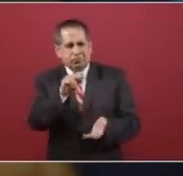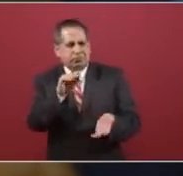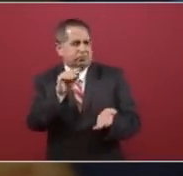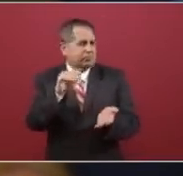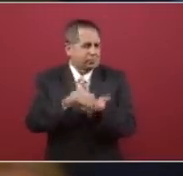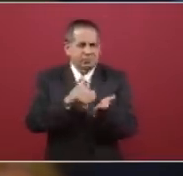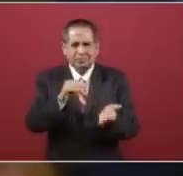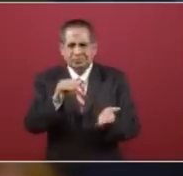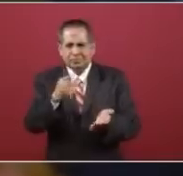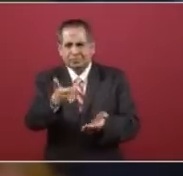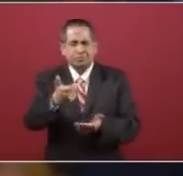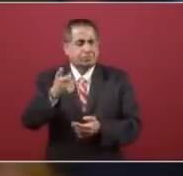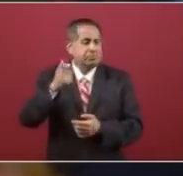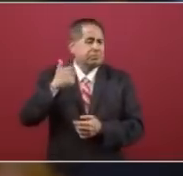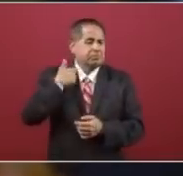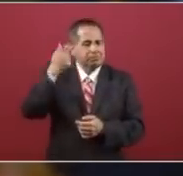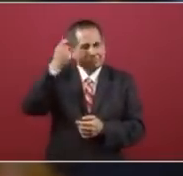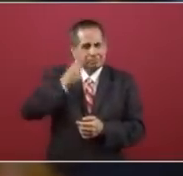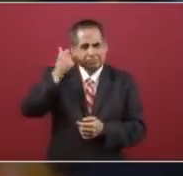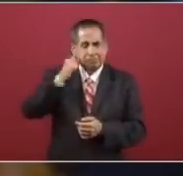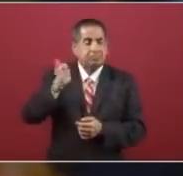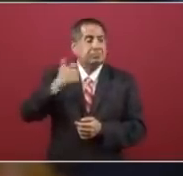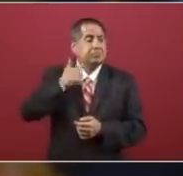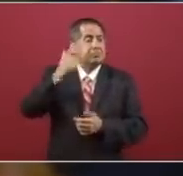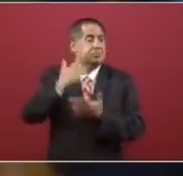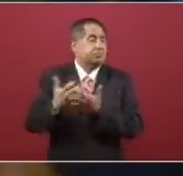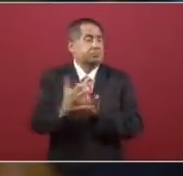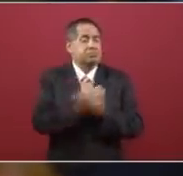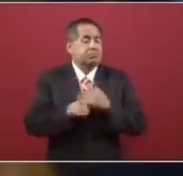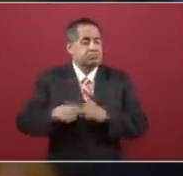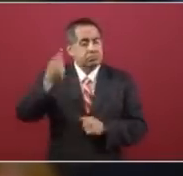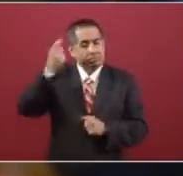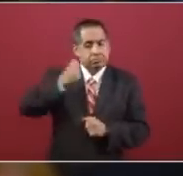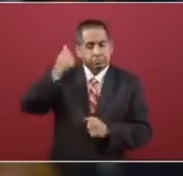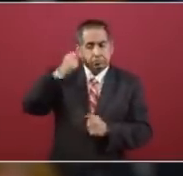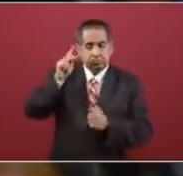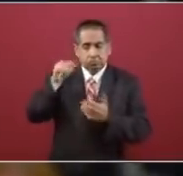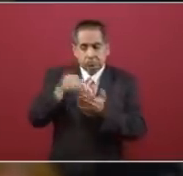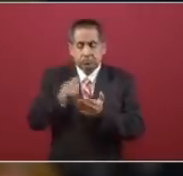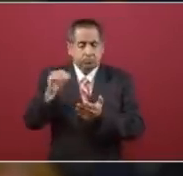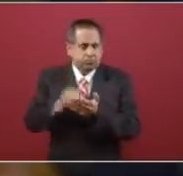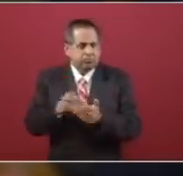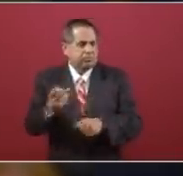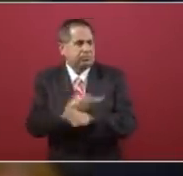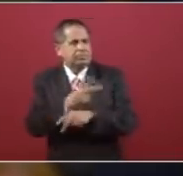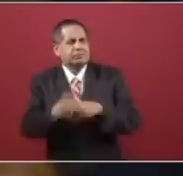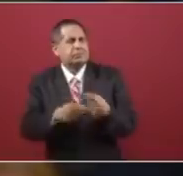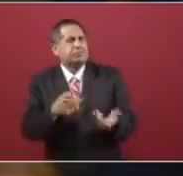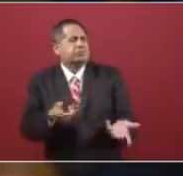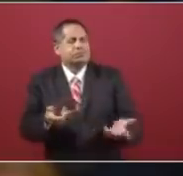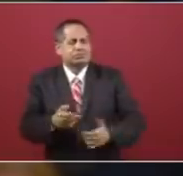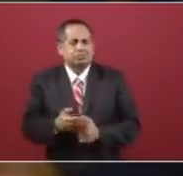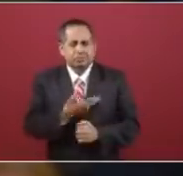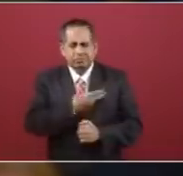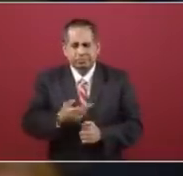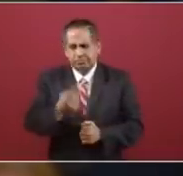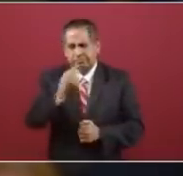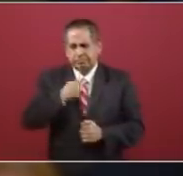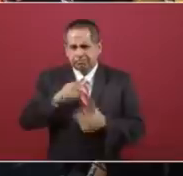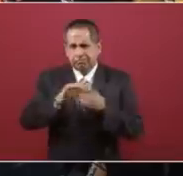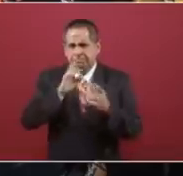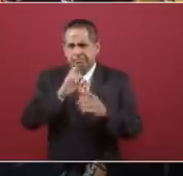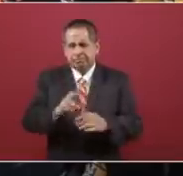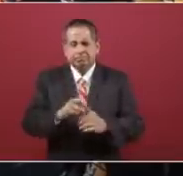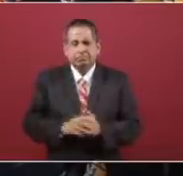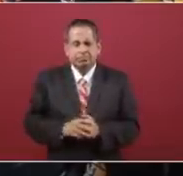de pensión por los altos eh sueldos que tenían eh antes de jubilarse. ¿Qué va a pasar en ese tema presidente? Si me contesta por